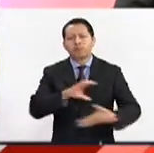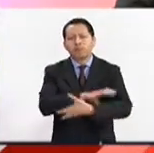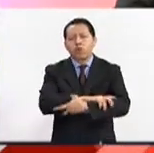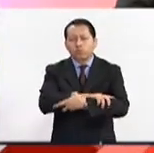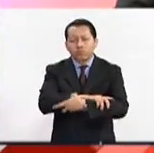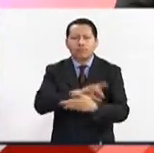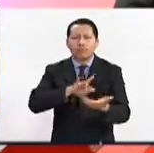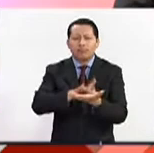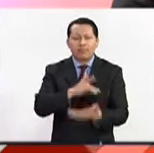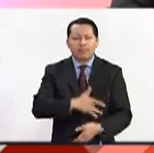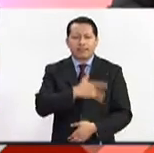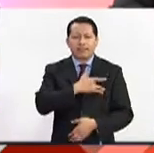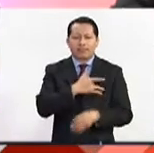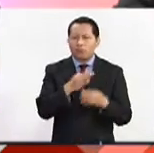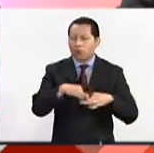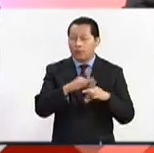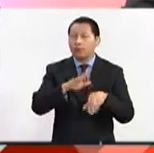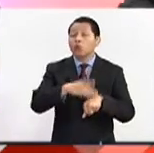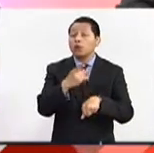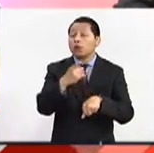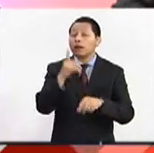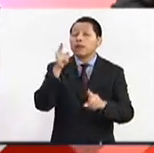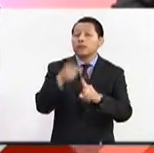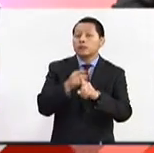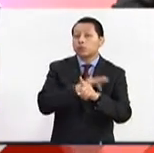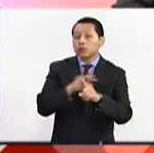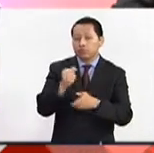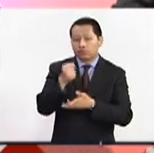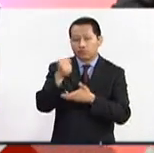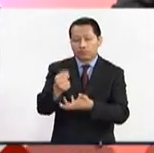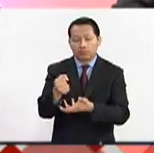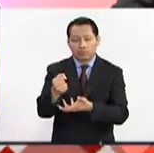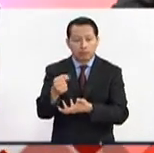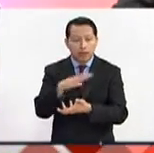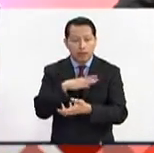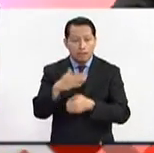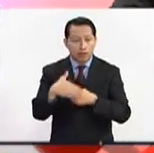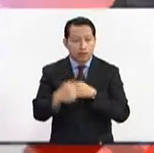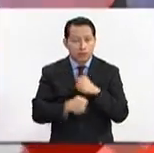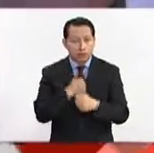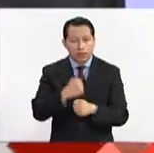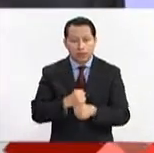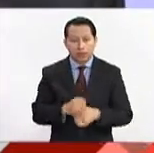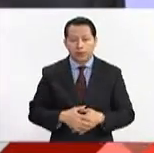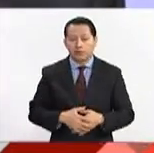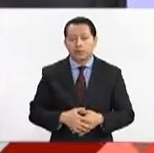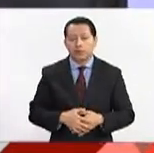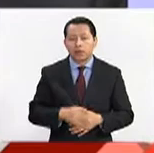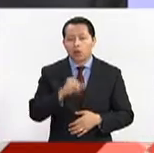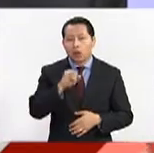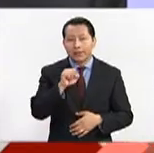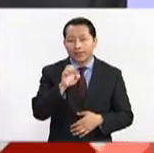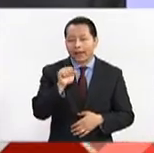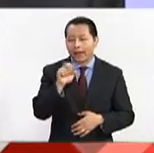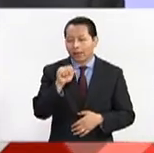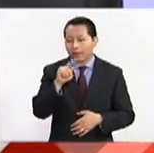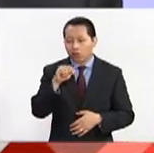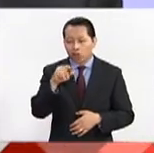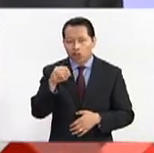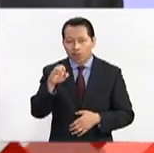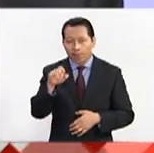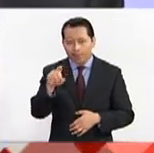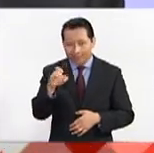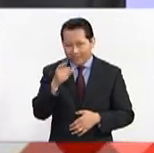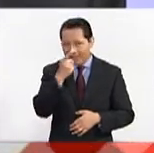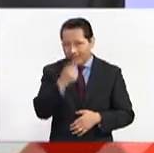uno de los elementos que apuntalen el esfuerzo presupuestal del año que entra. José Antonio Meade aseguró que no habrá